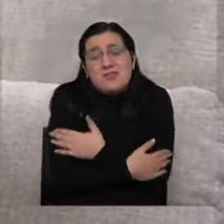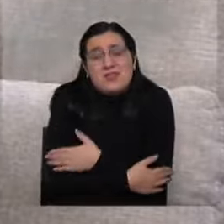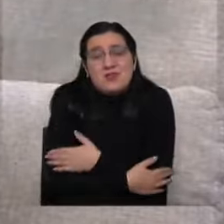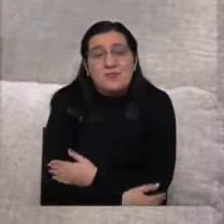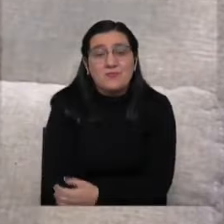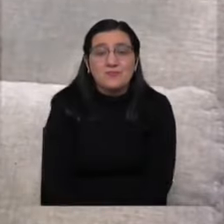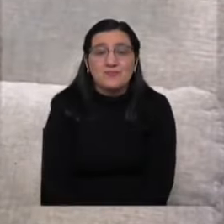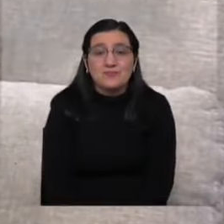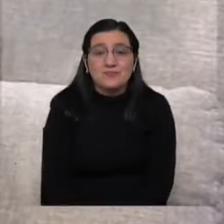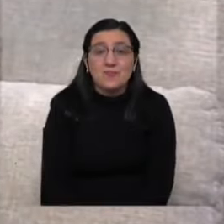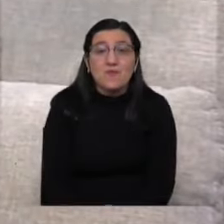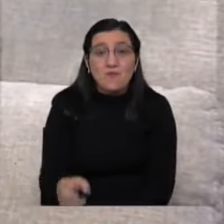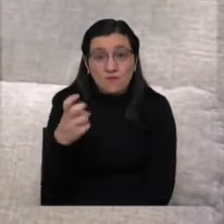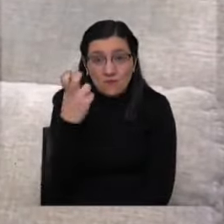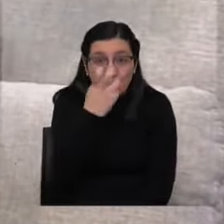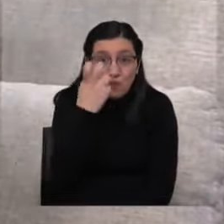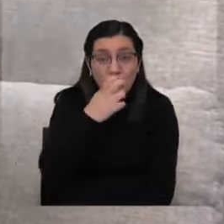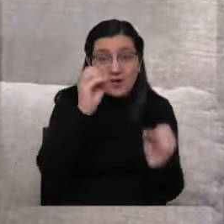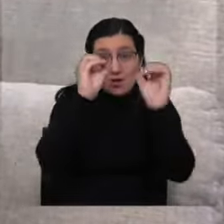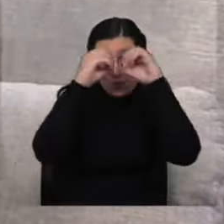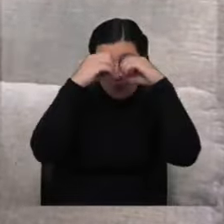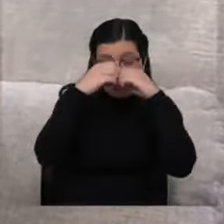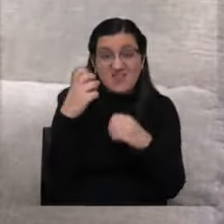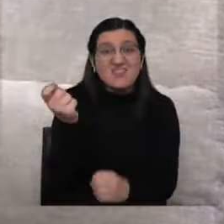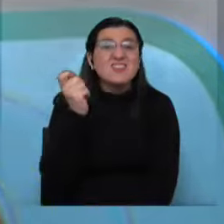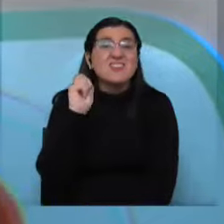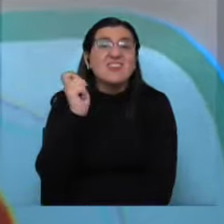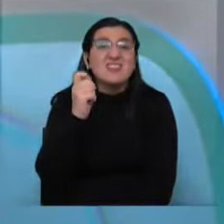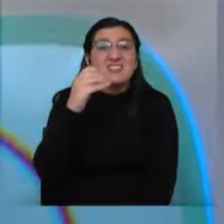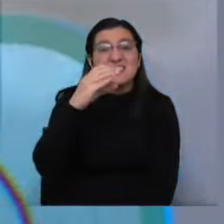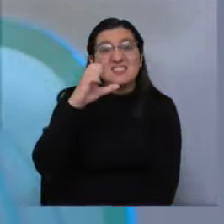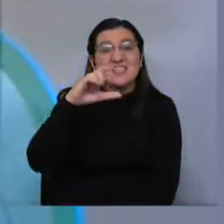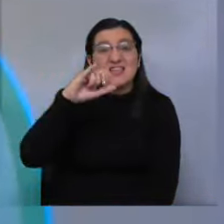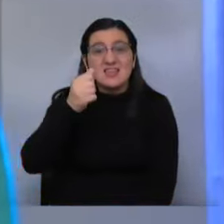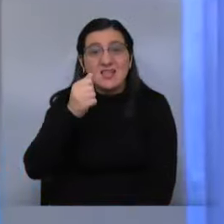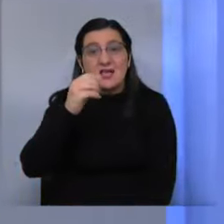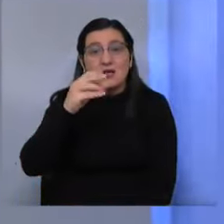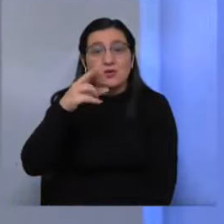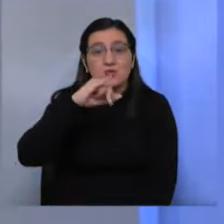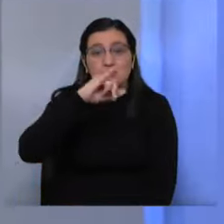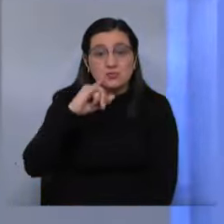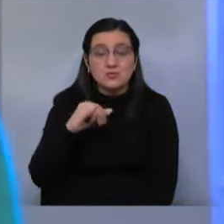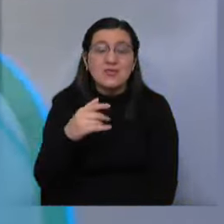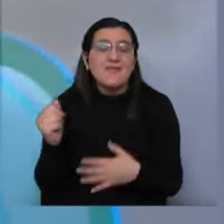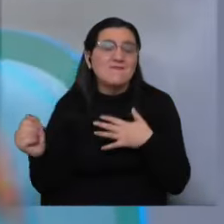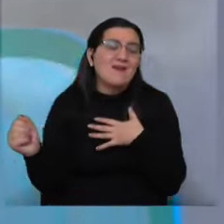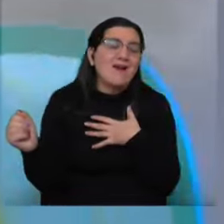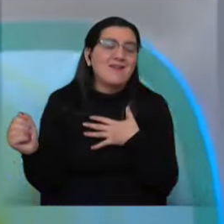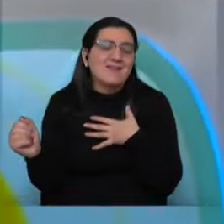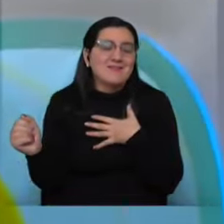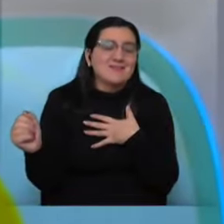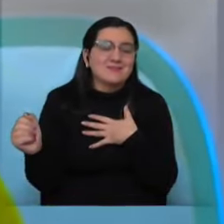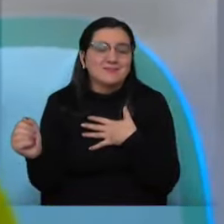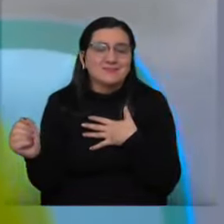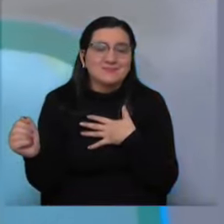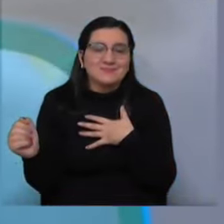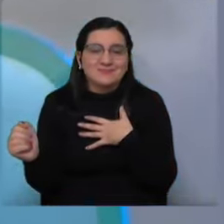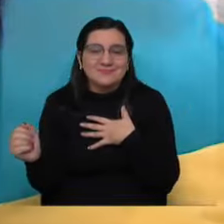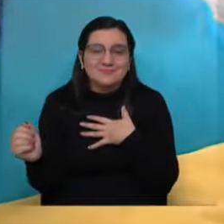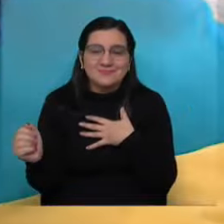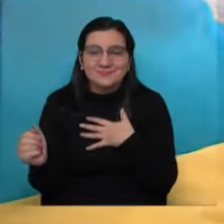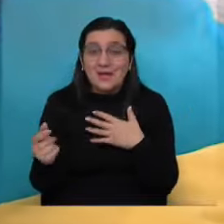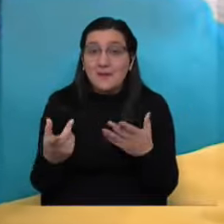tarde golen Quién es Celia Cruz se sorprenderán y bailen y bailen toda la mañana con Celia Cruz señoras y señores la mejor manera de levantarse y